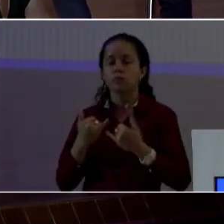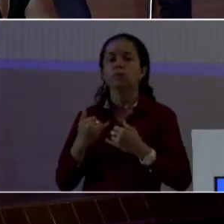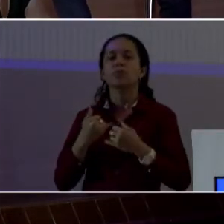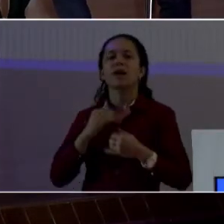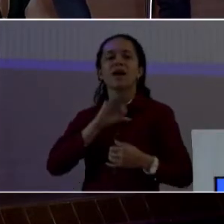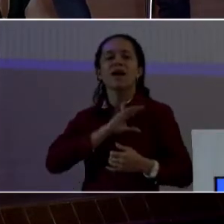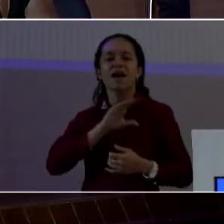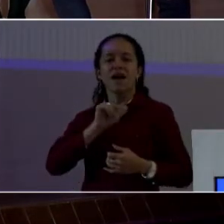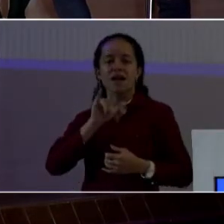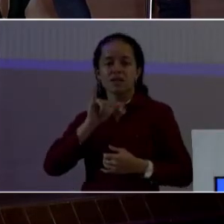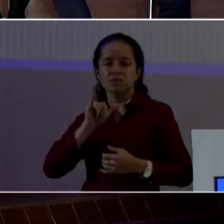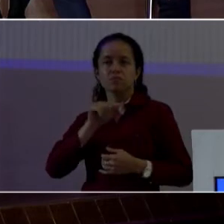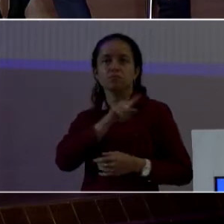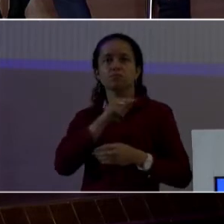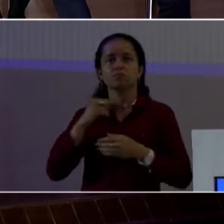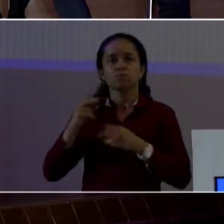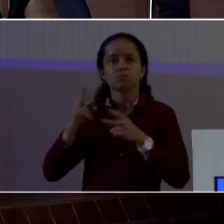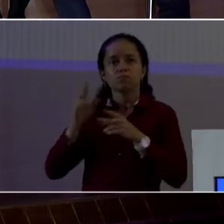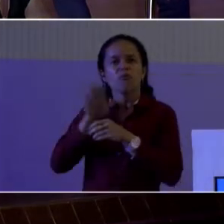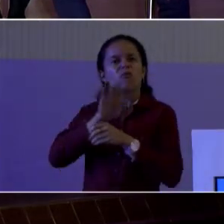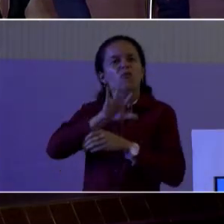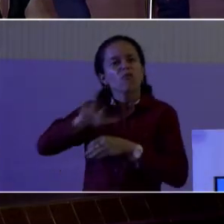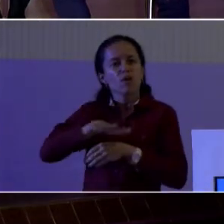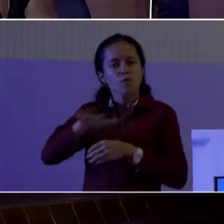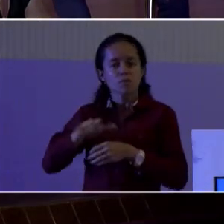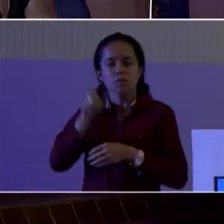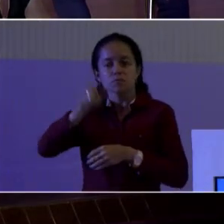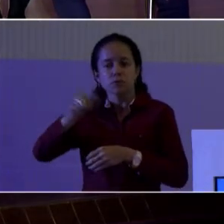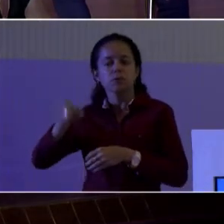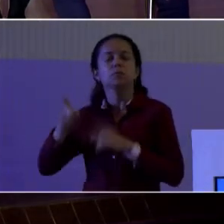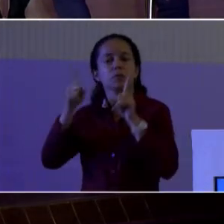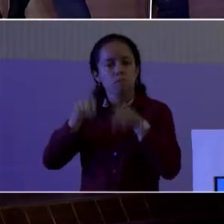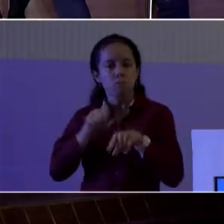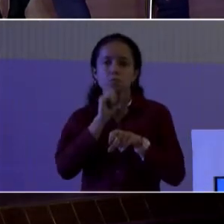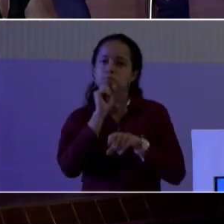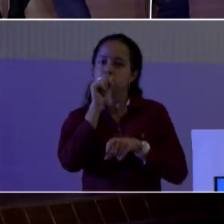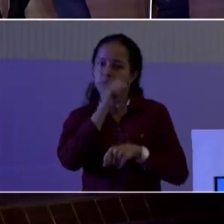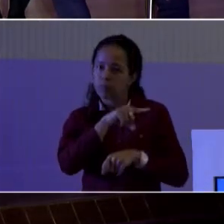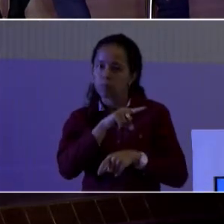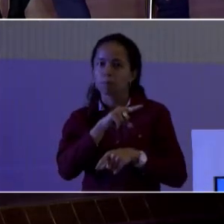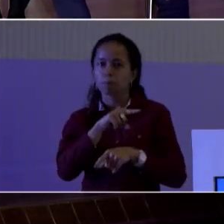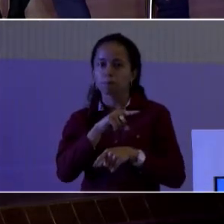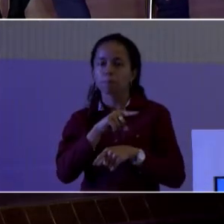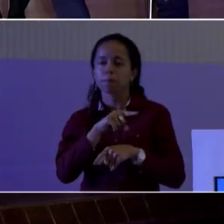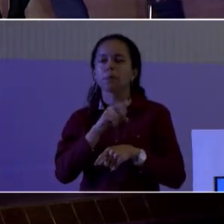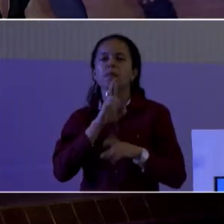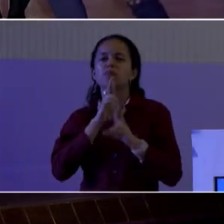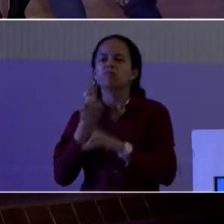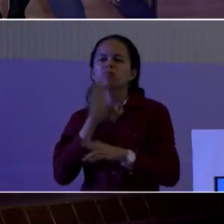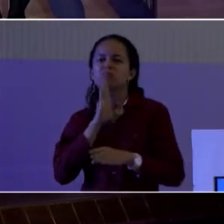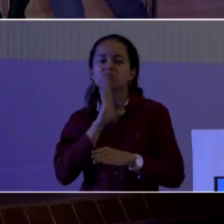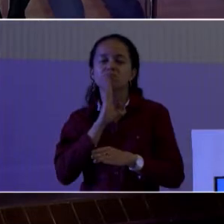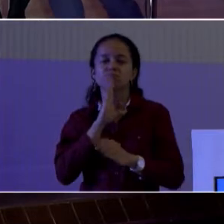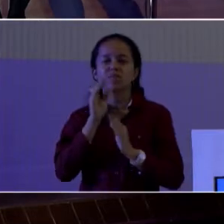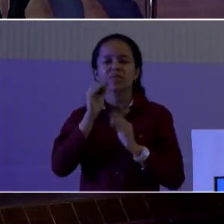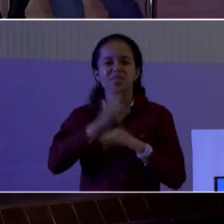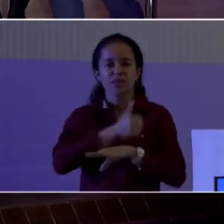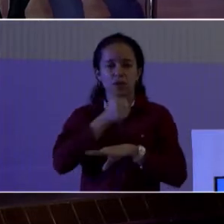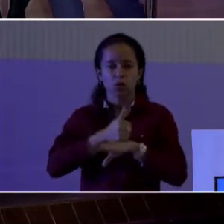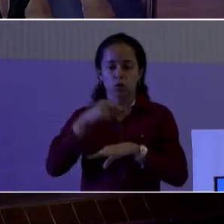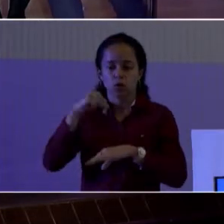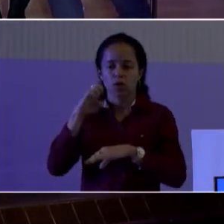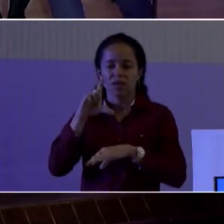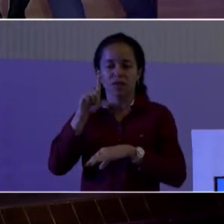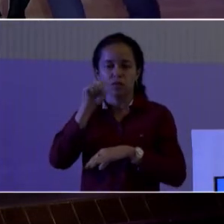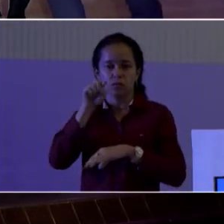Cali, un familiar de una persona en proceso de reincorporación también nos remitió una inquietud que invitamos a responder al director programático Nelson